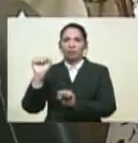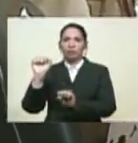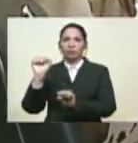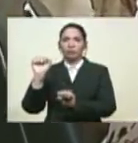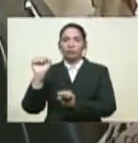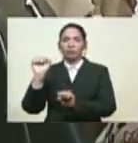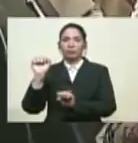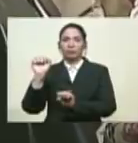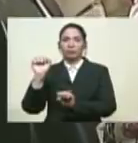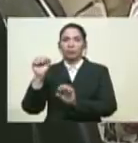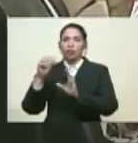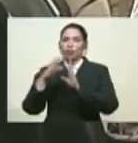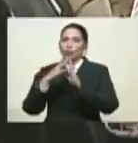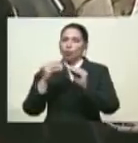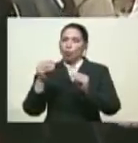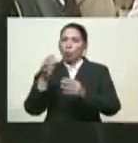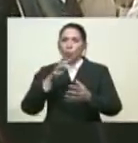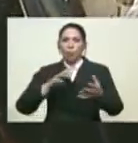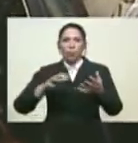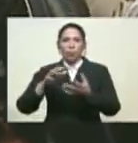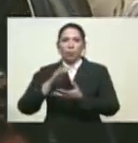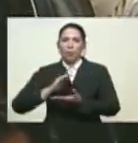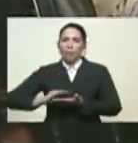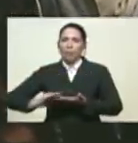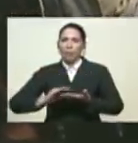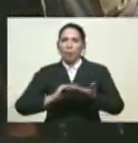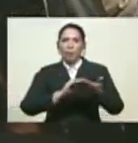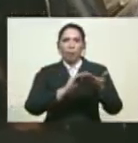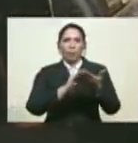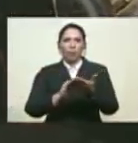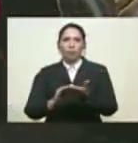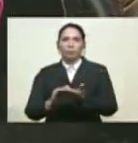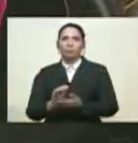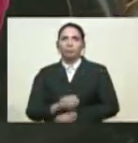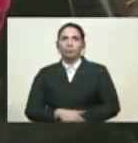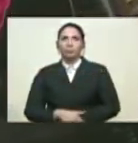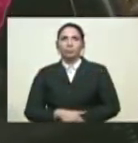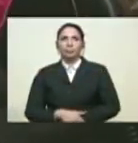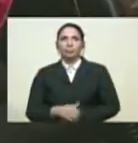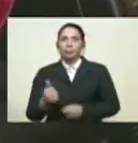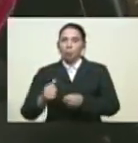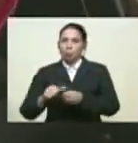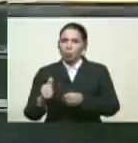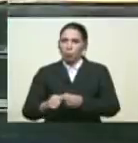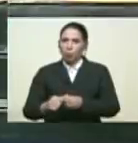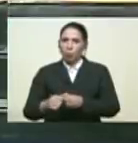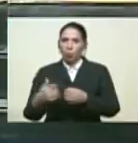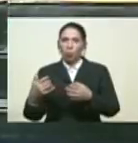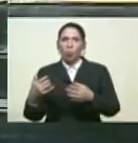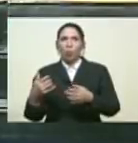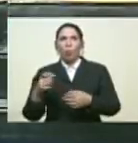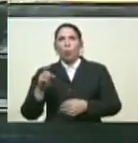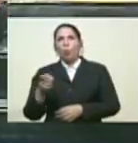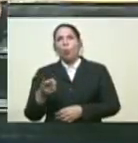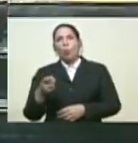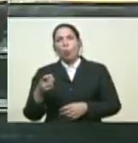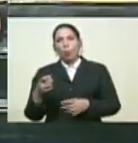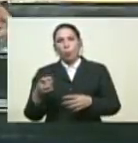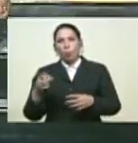todas las coyunturas, golpes de Estado, golpes petroleros, Guarimba 1, Guarimba 2, Guarimba